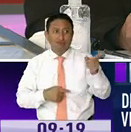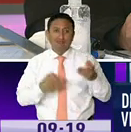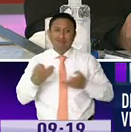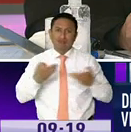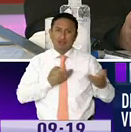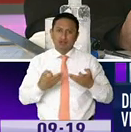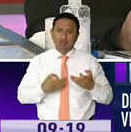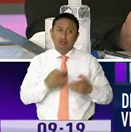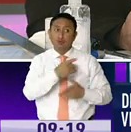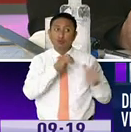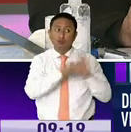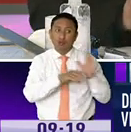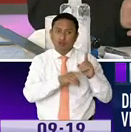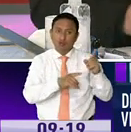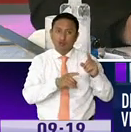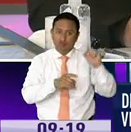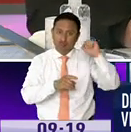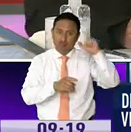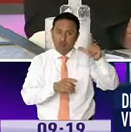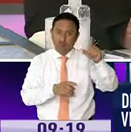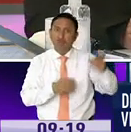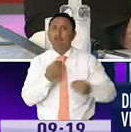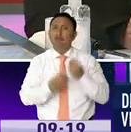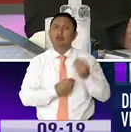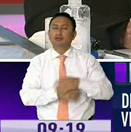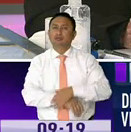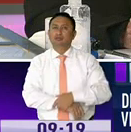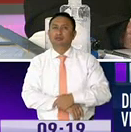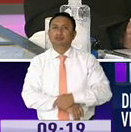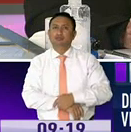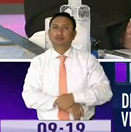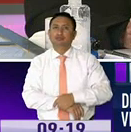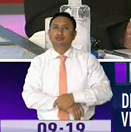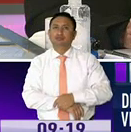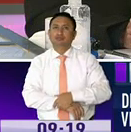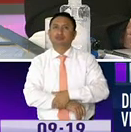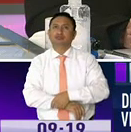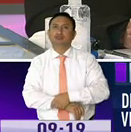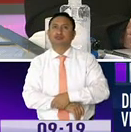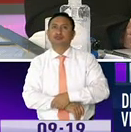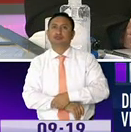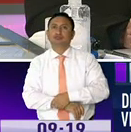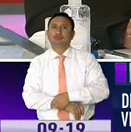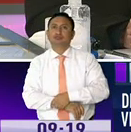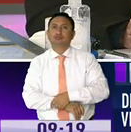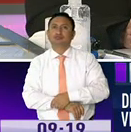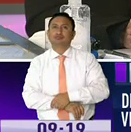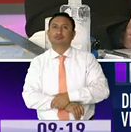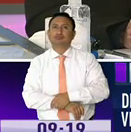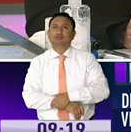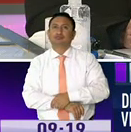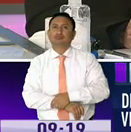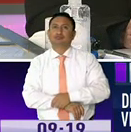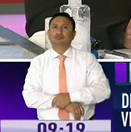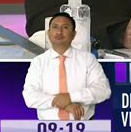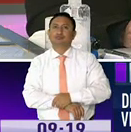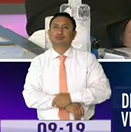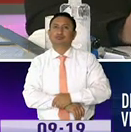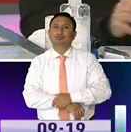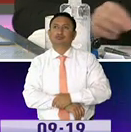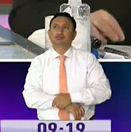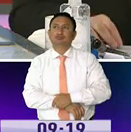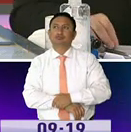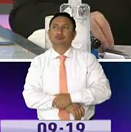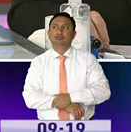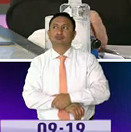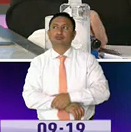de abasto. ¿Qué se está haciendo? Bueno, el día de ayer nosotros estuvimos presentes en el mercado de